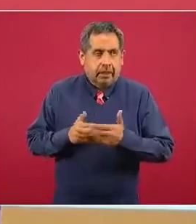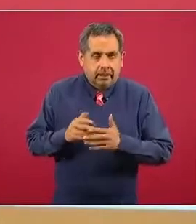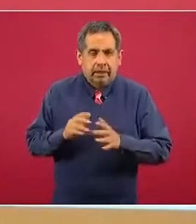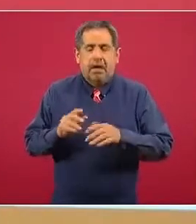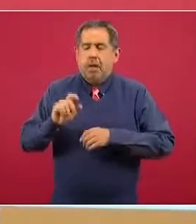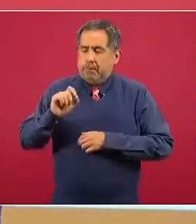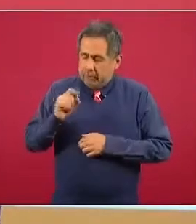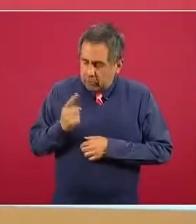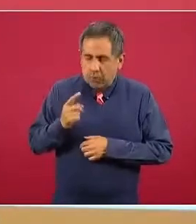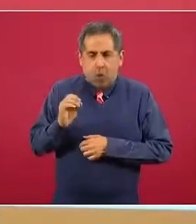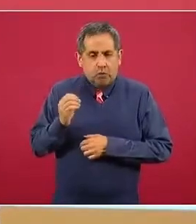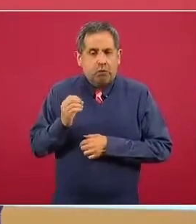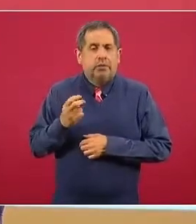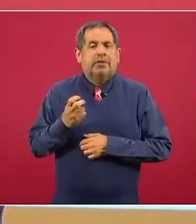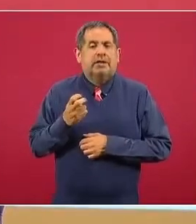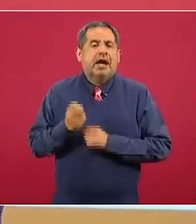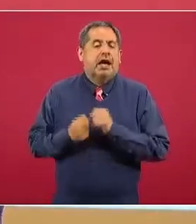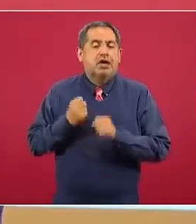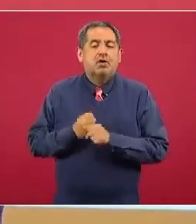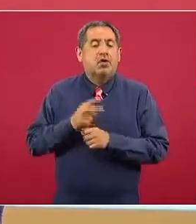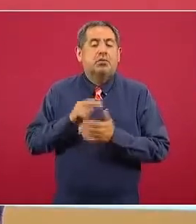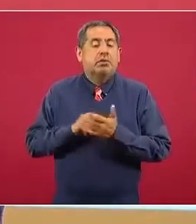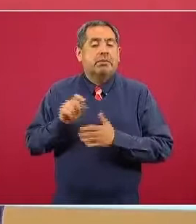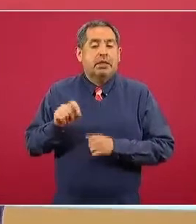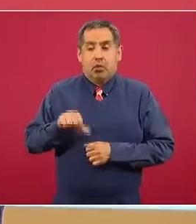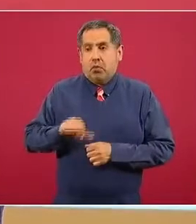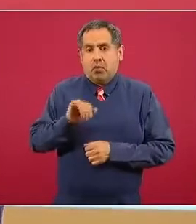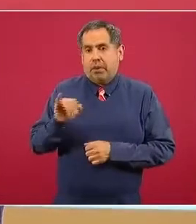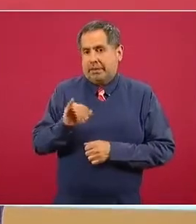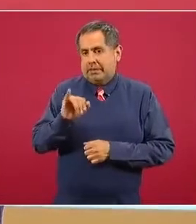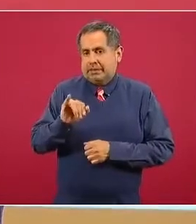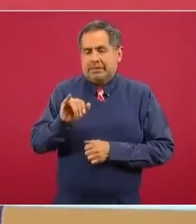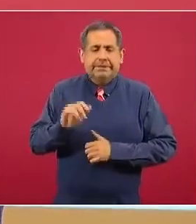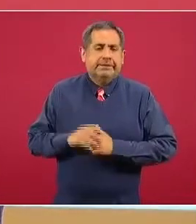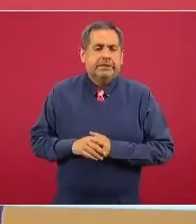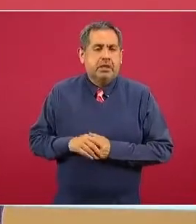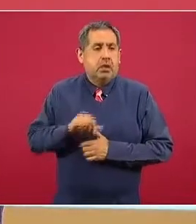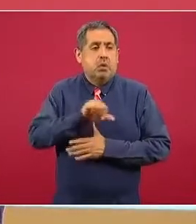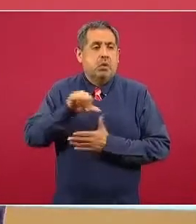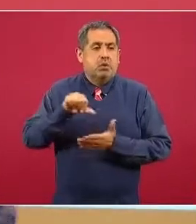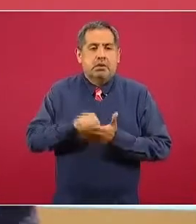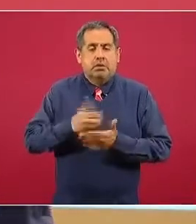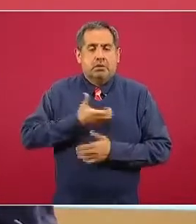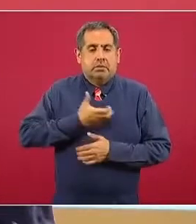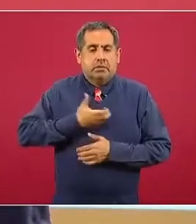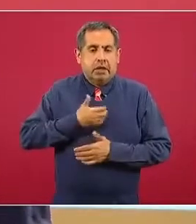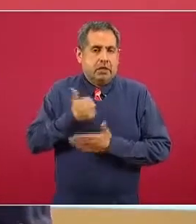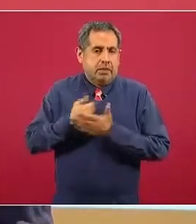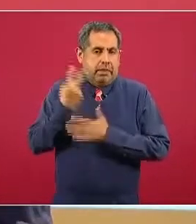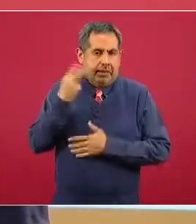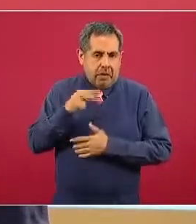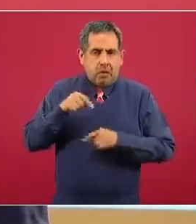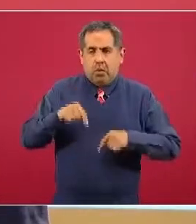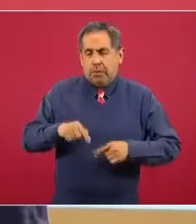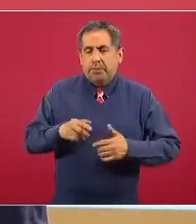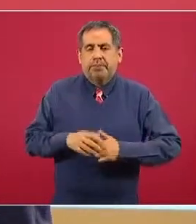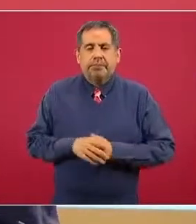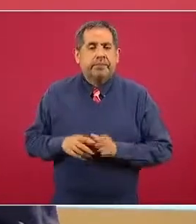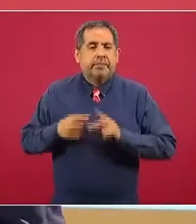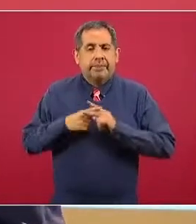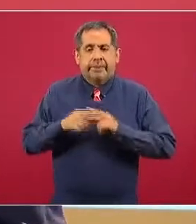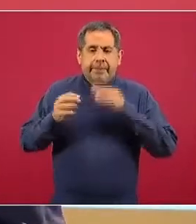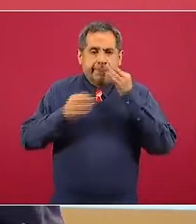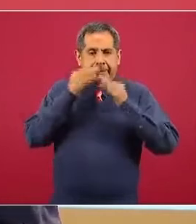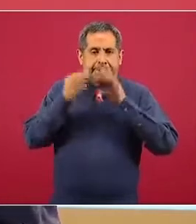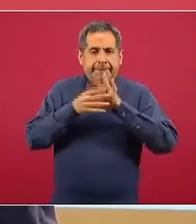21 de octubre de 2020. Hoy es jueves y estamos en el Palacio Nacional de México, en la Ciudad de México. Vamos a iniciar la